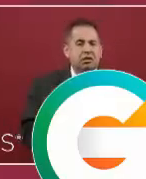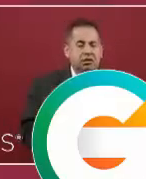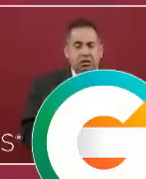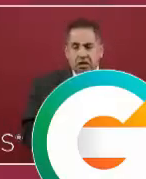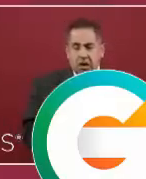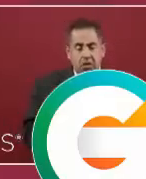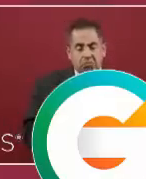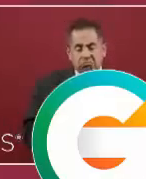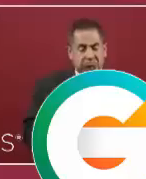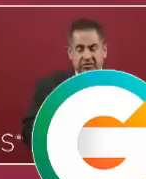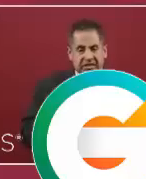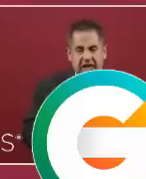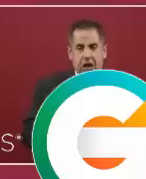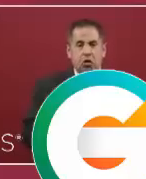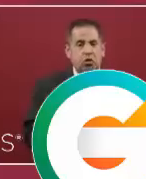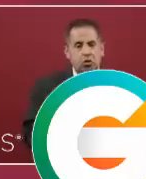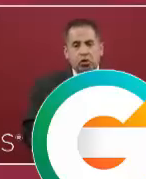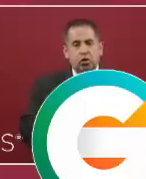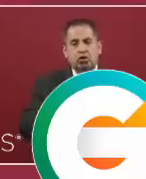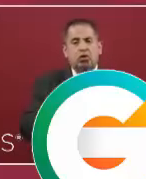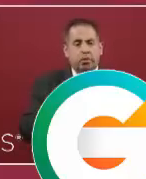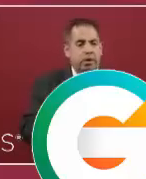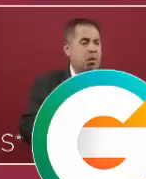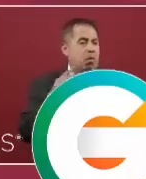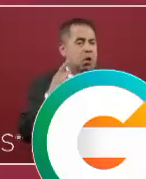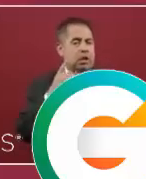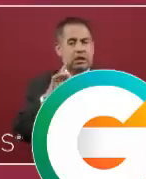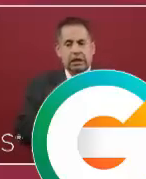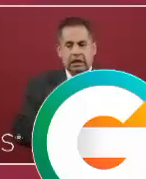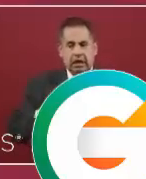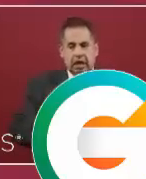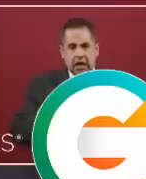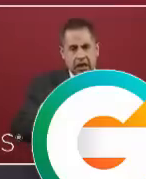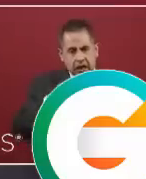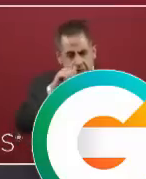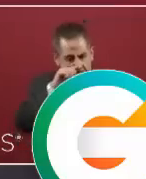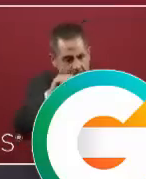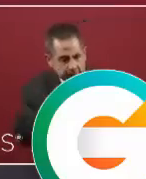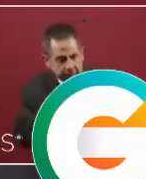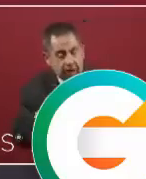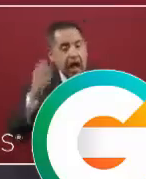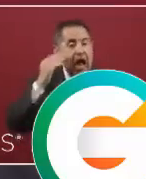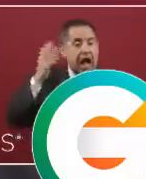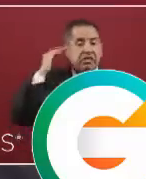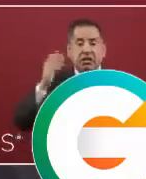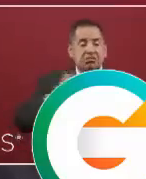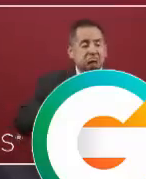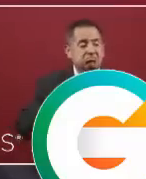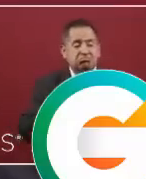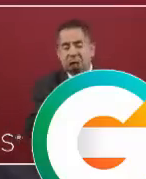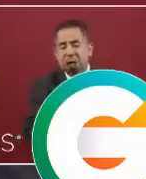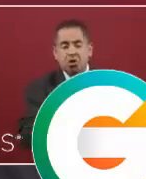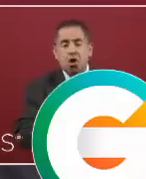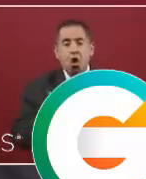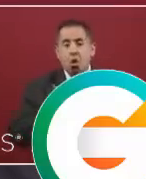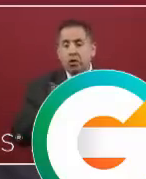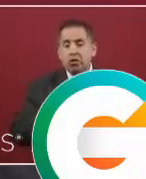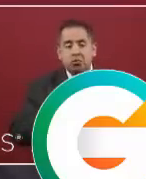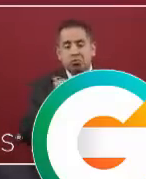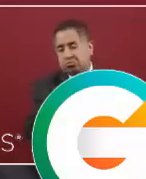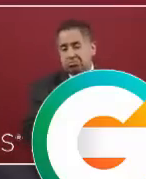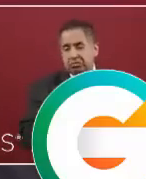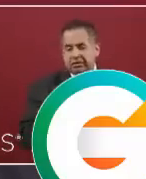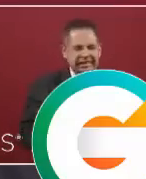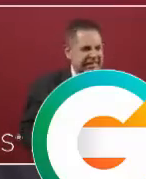muy importante con relación a la política que se aplicaba de abandono a los jóvenes. Lo único